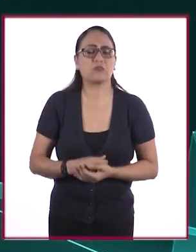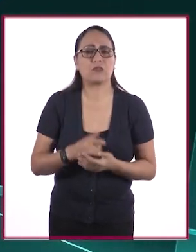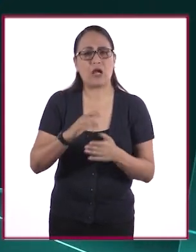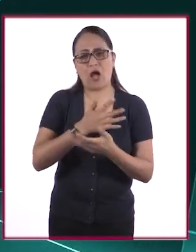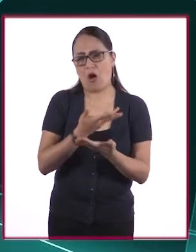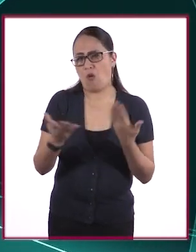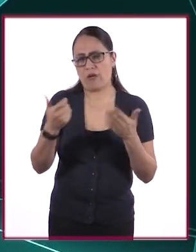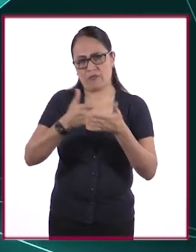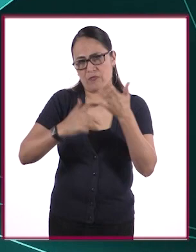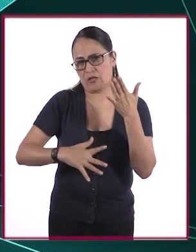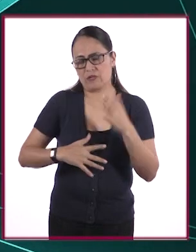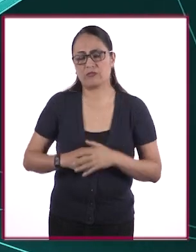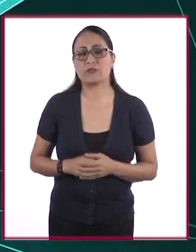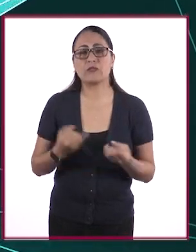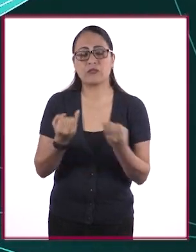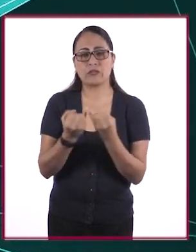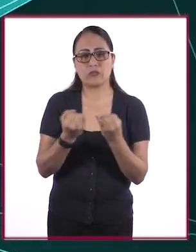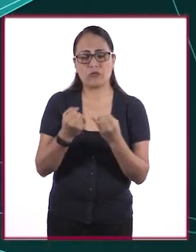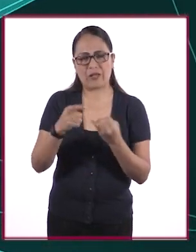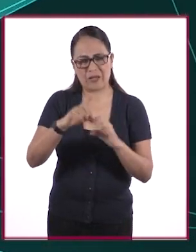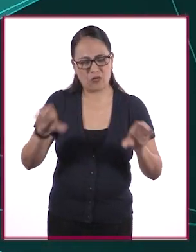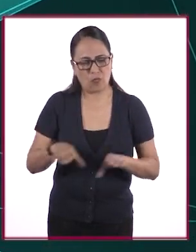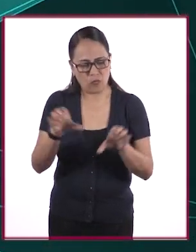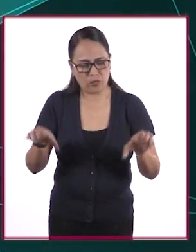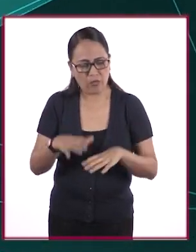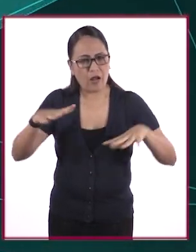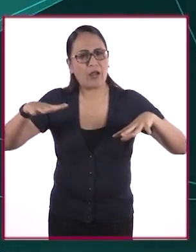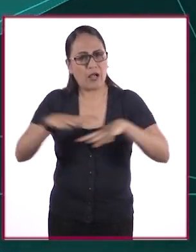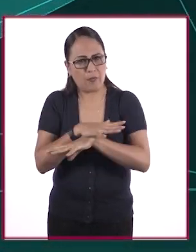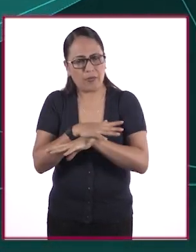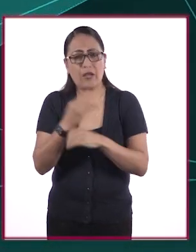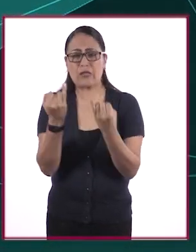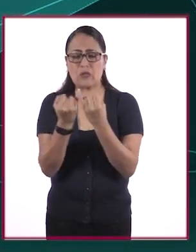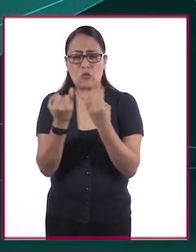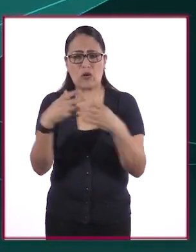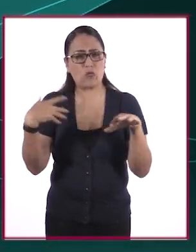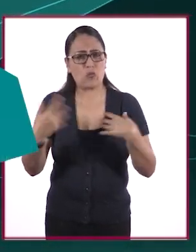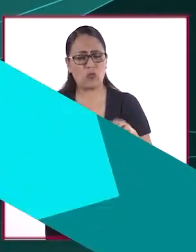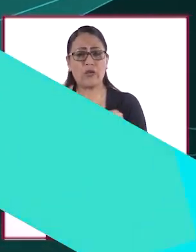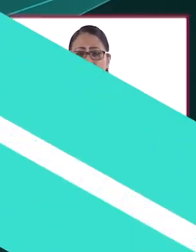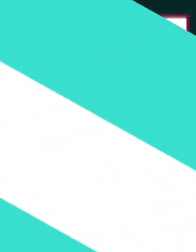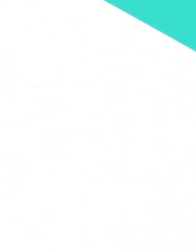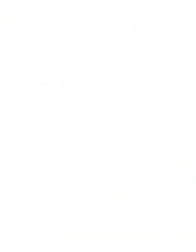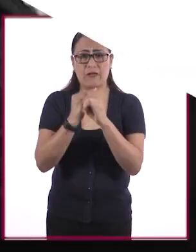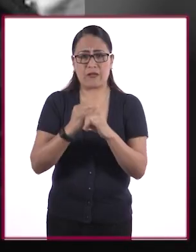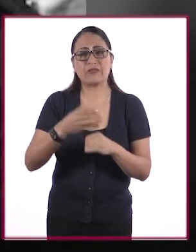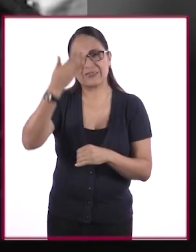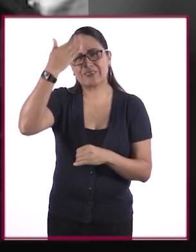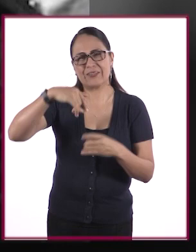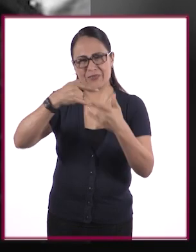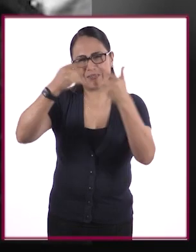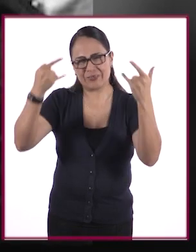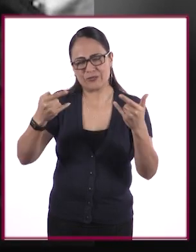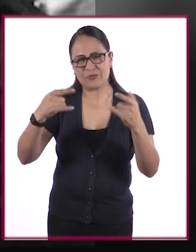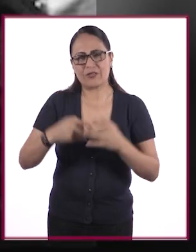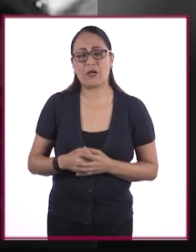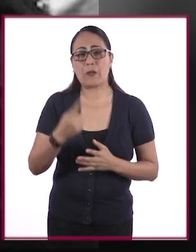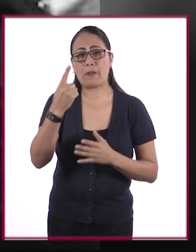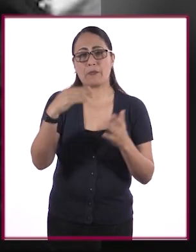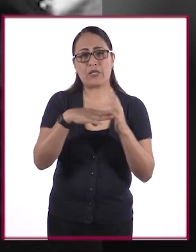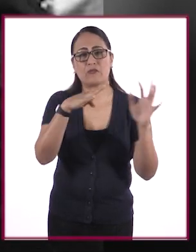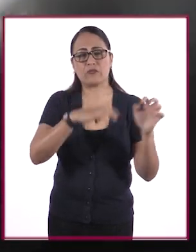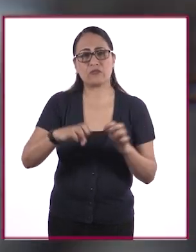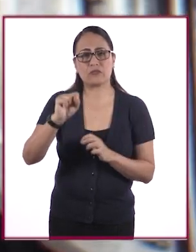duda un factor que junto con las computadoras revolucionó la era digital fue el Internet. Conozcamos más. En